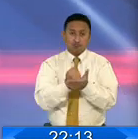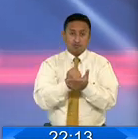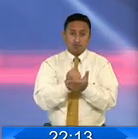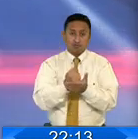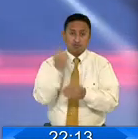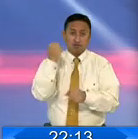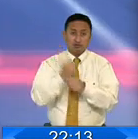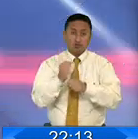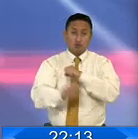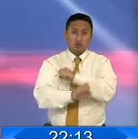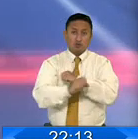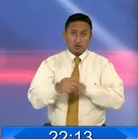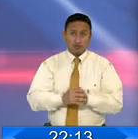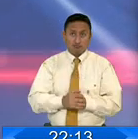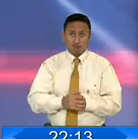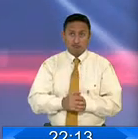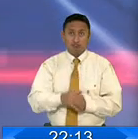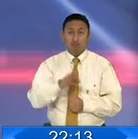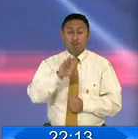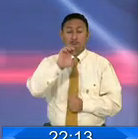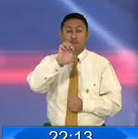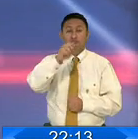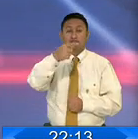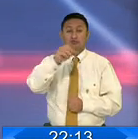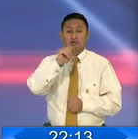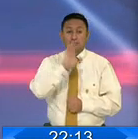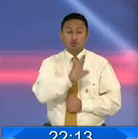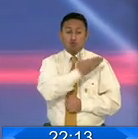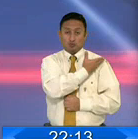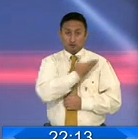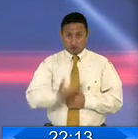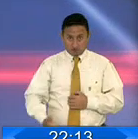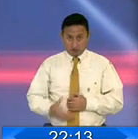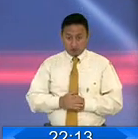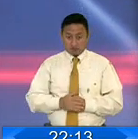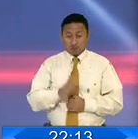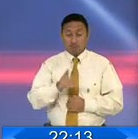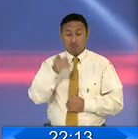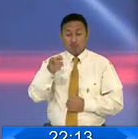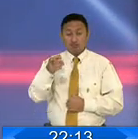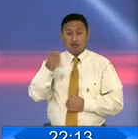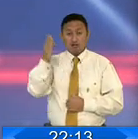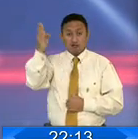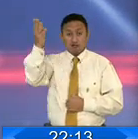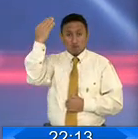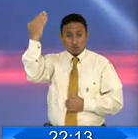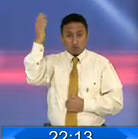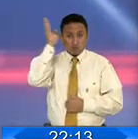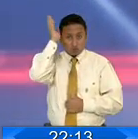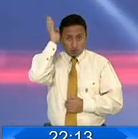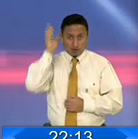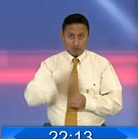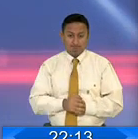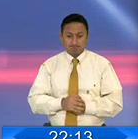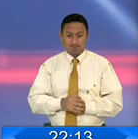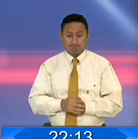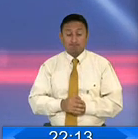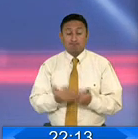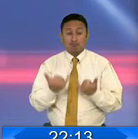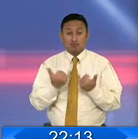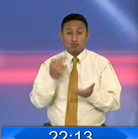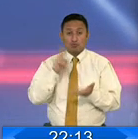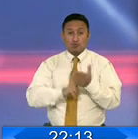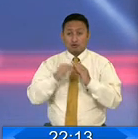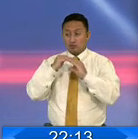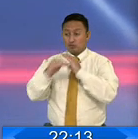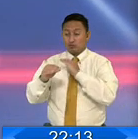de Fútbol con firma de Francisco Egas, presidente de la entidad, y dirigido al alcalde Jorge Yunda, indica lo siguiente. La presente misiva tiene